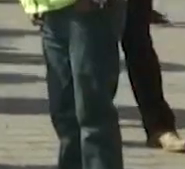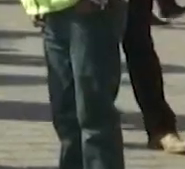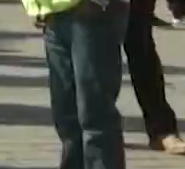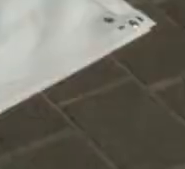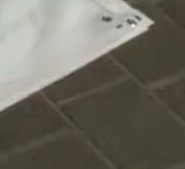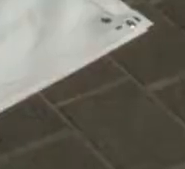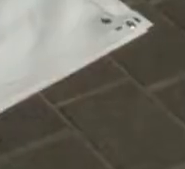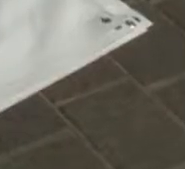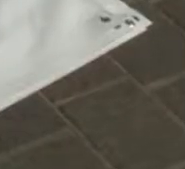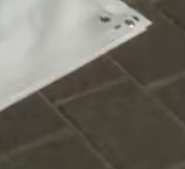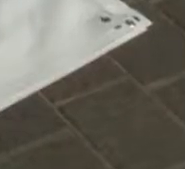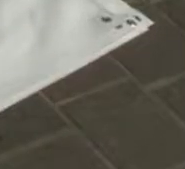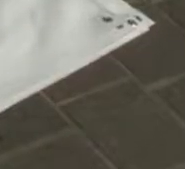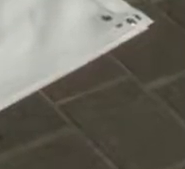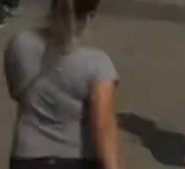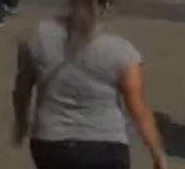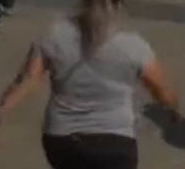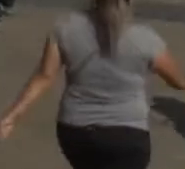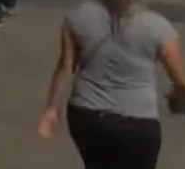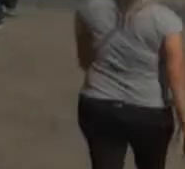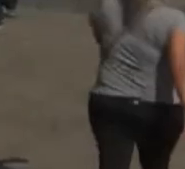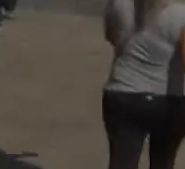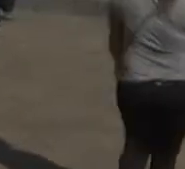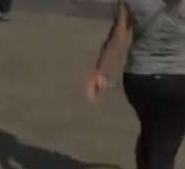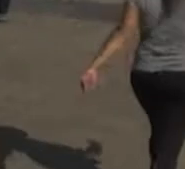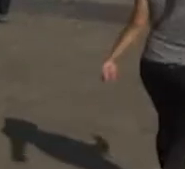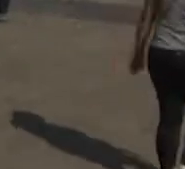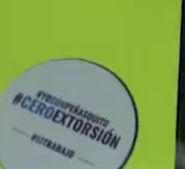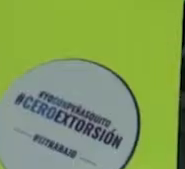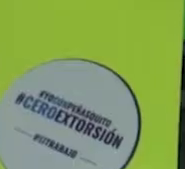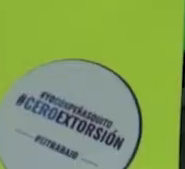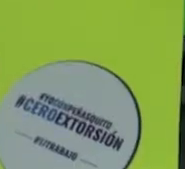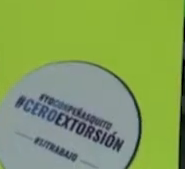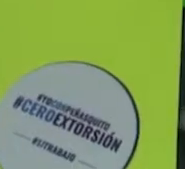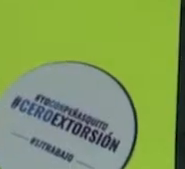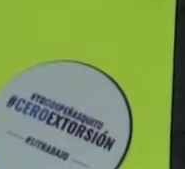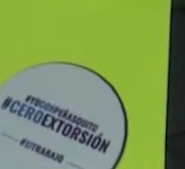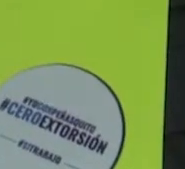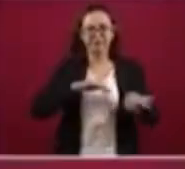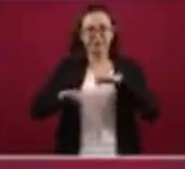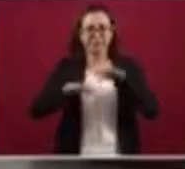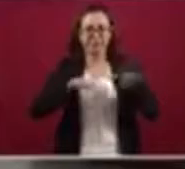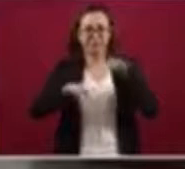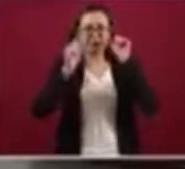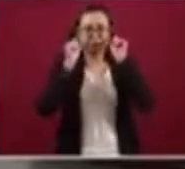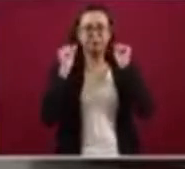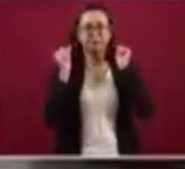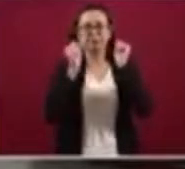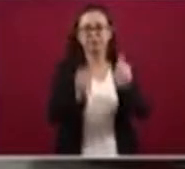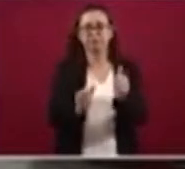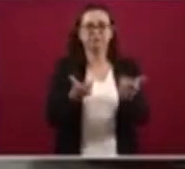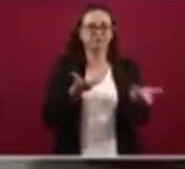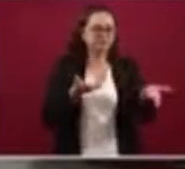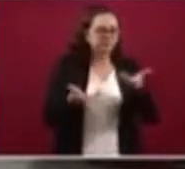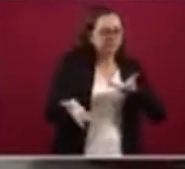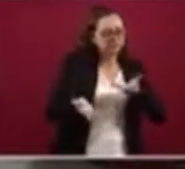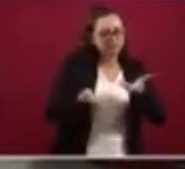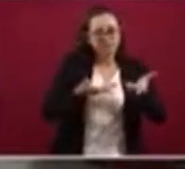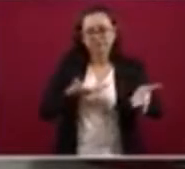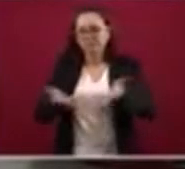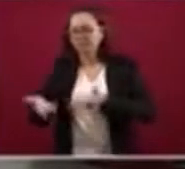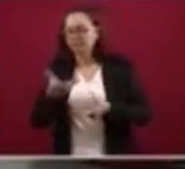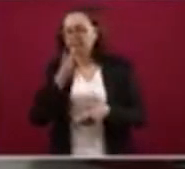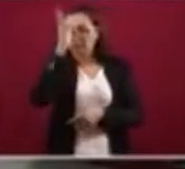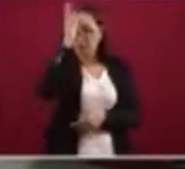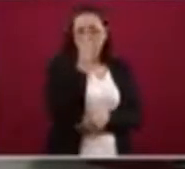una cantidad importante de empleos en zacatecas y es una de las empresas que mejor paga a sus empleados buscando conciliar para